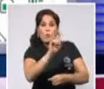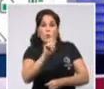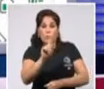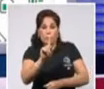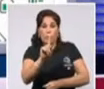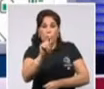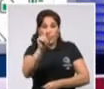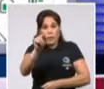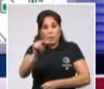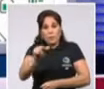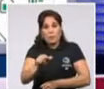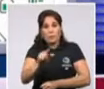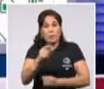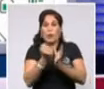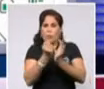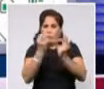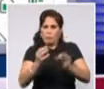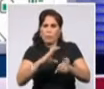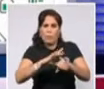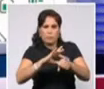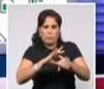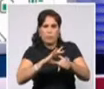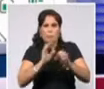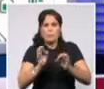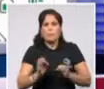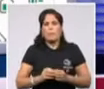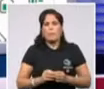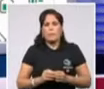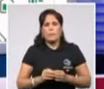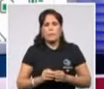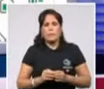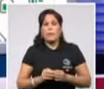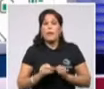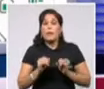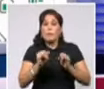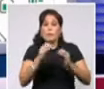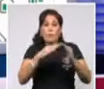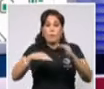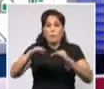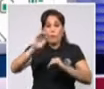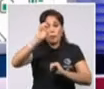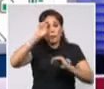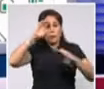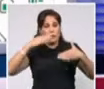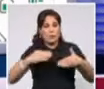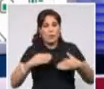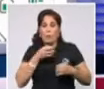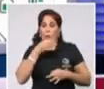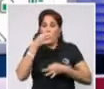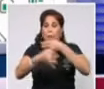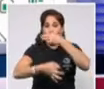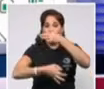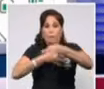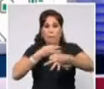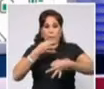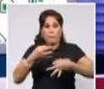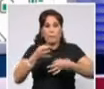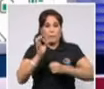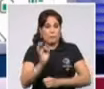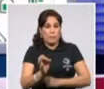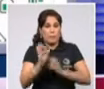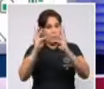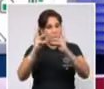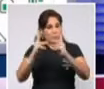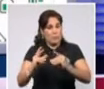reportados ayer sábado, el reporte oficial que ofrece el Ministerio de Salud Pública de nuestro país. Las cifras